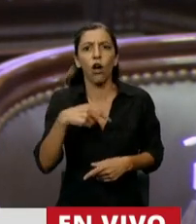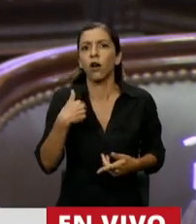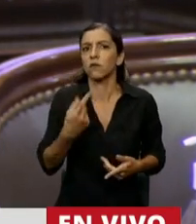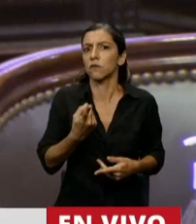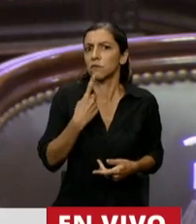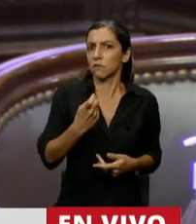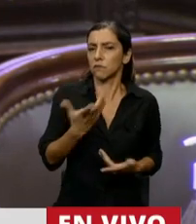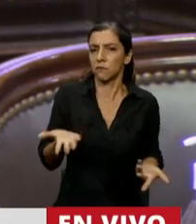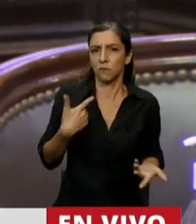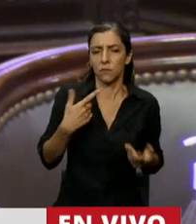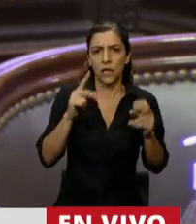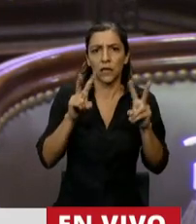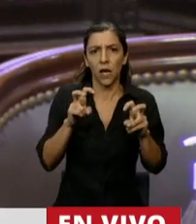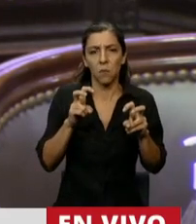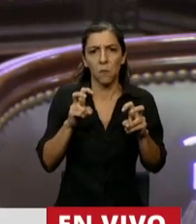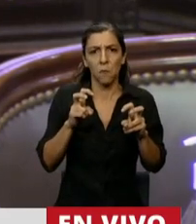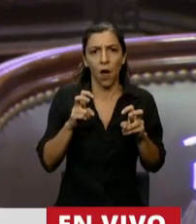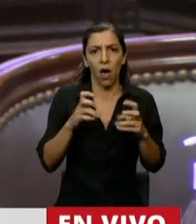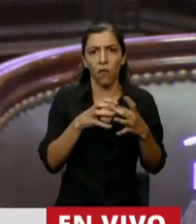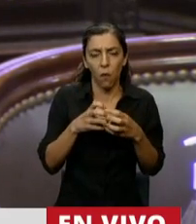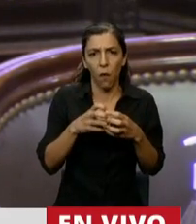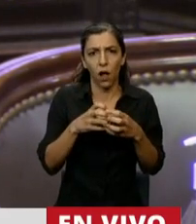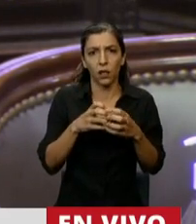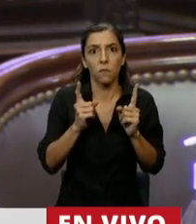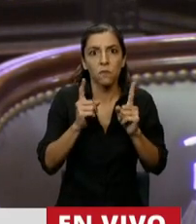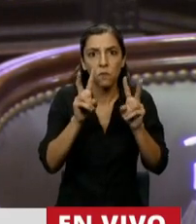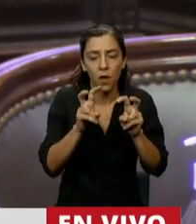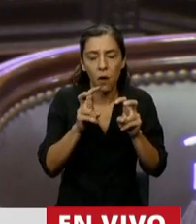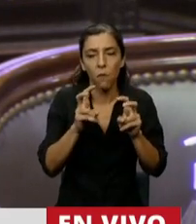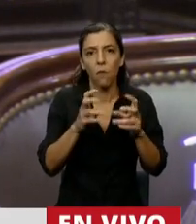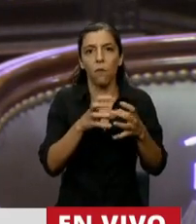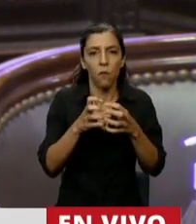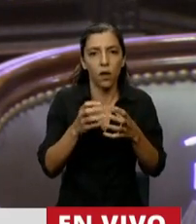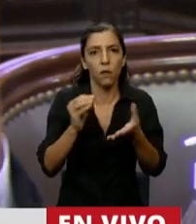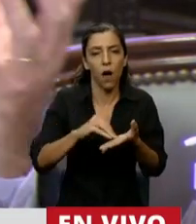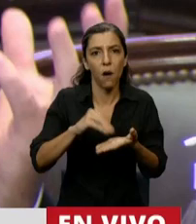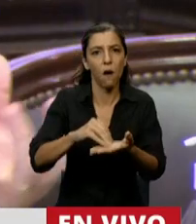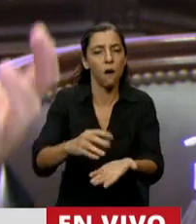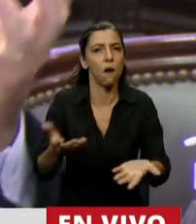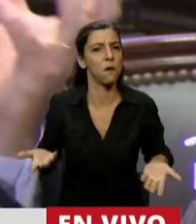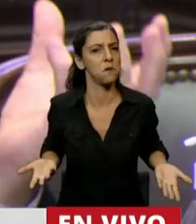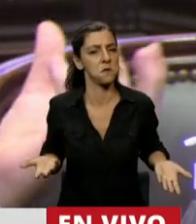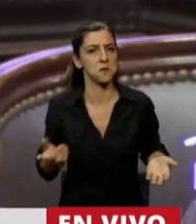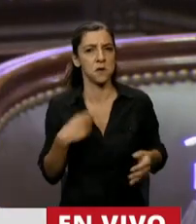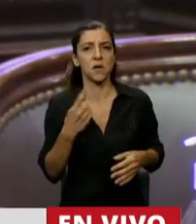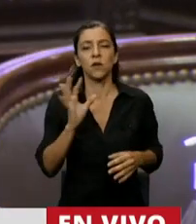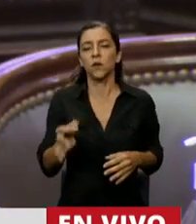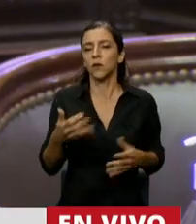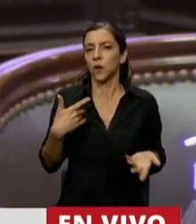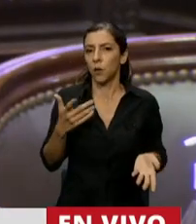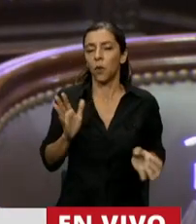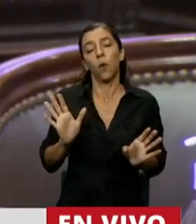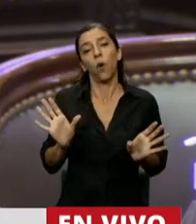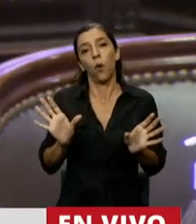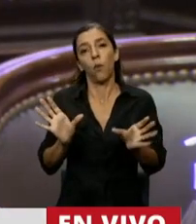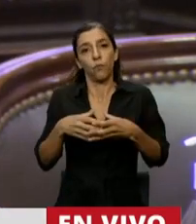temas. Y no es un tema menor cuando decimos que cuando está gobernando uno de los frentes se toma